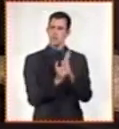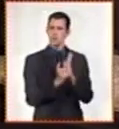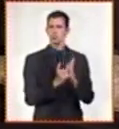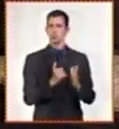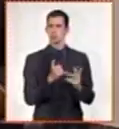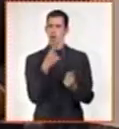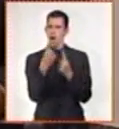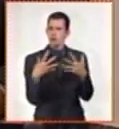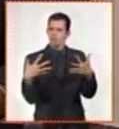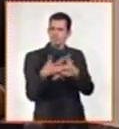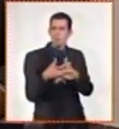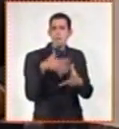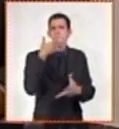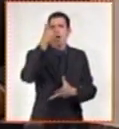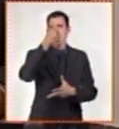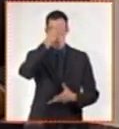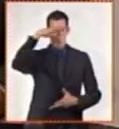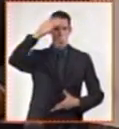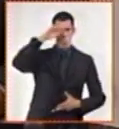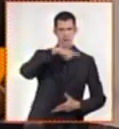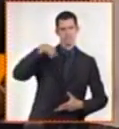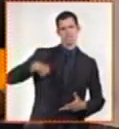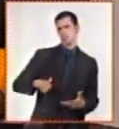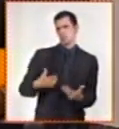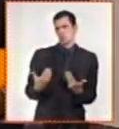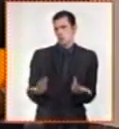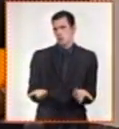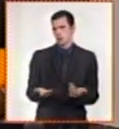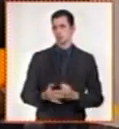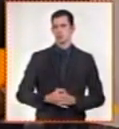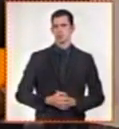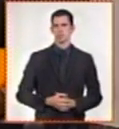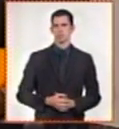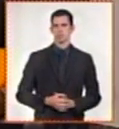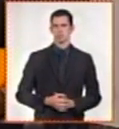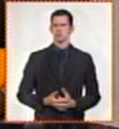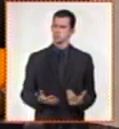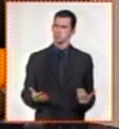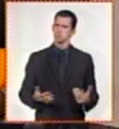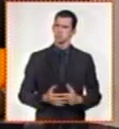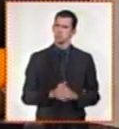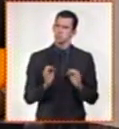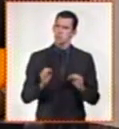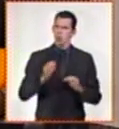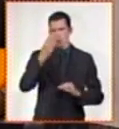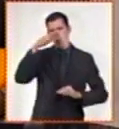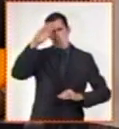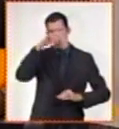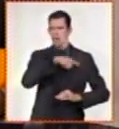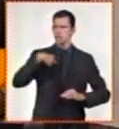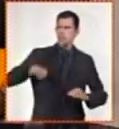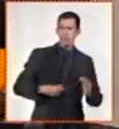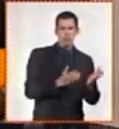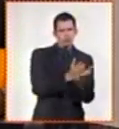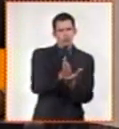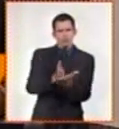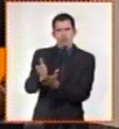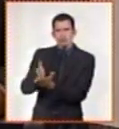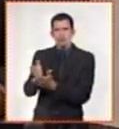amistad? Sí, las áreas de cooperación China-Cuba son amplias y muchos son